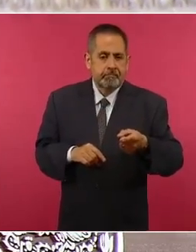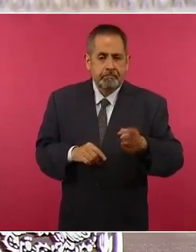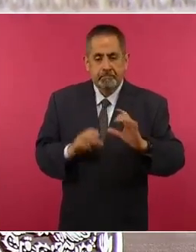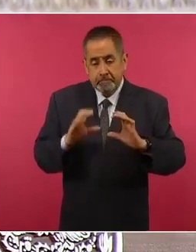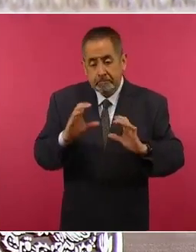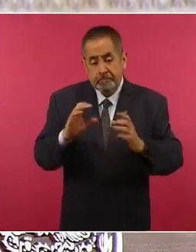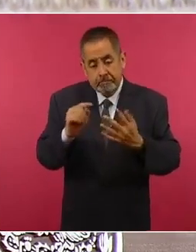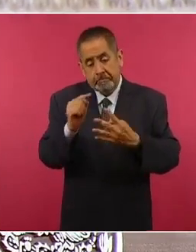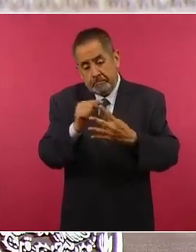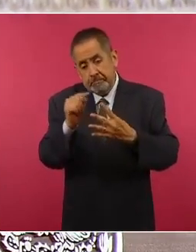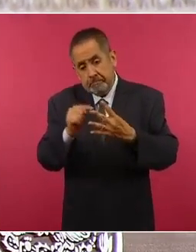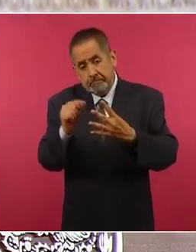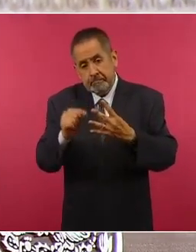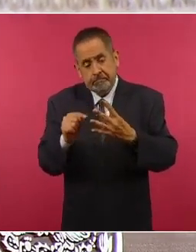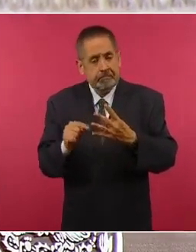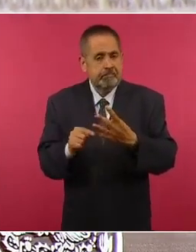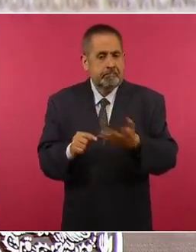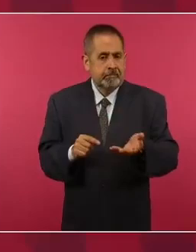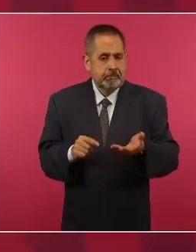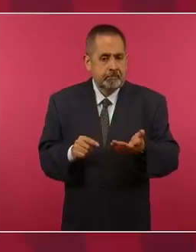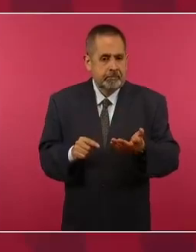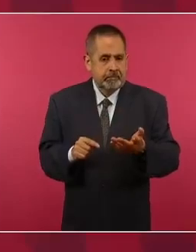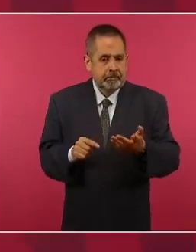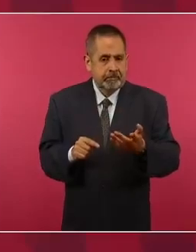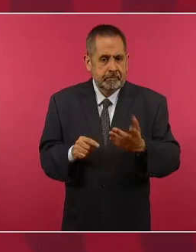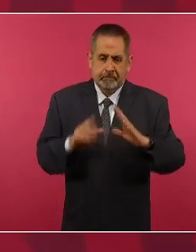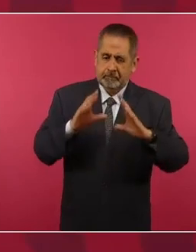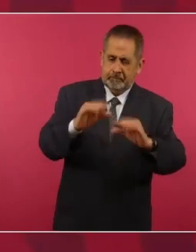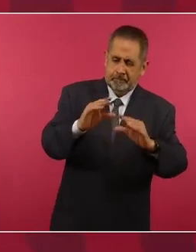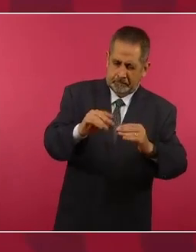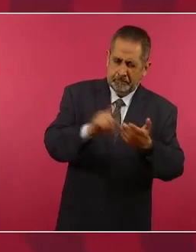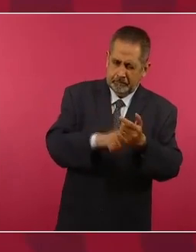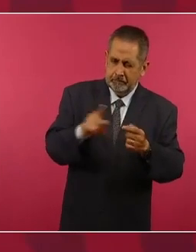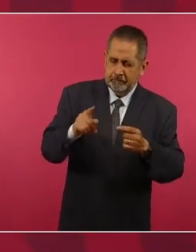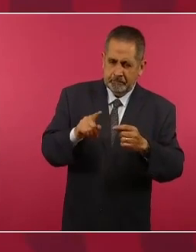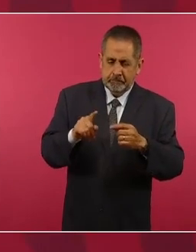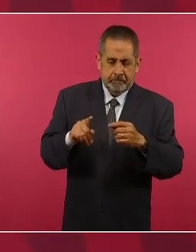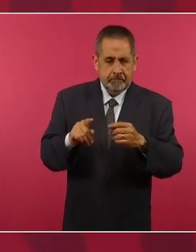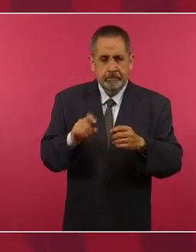cuidar, o que además de enseñarles eso,